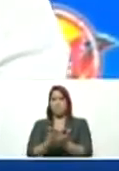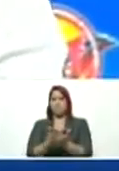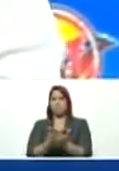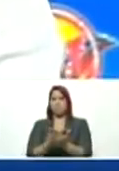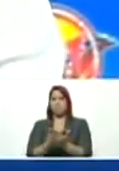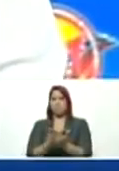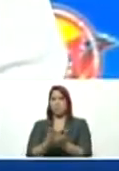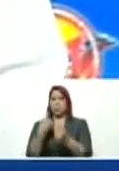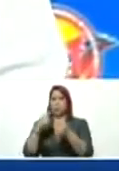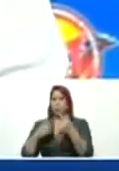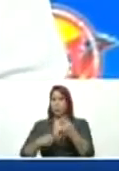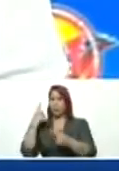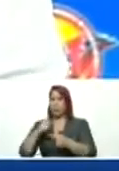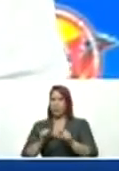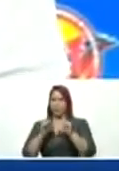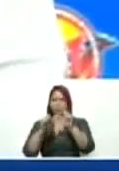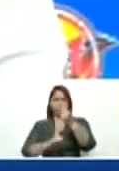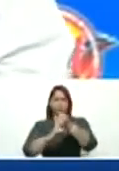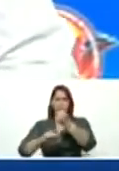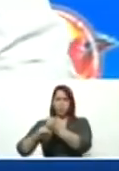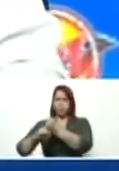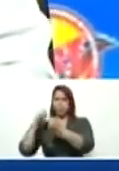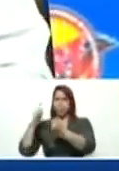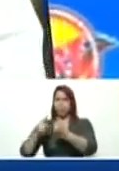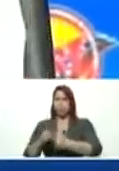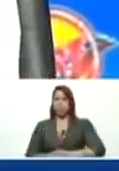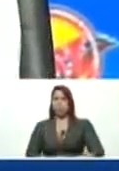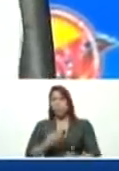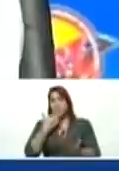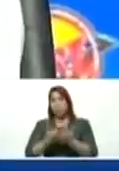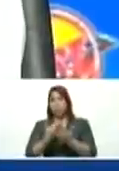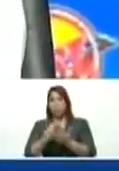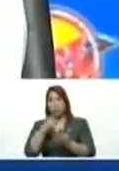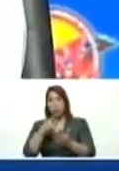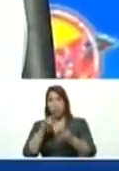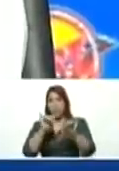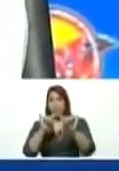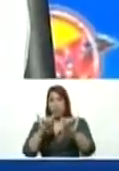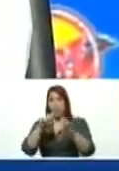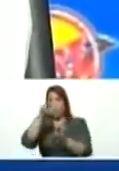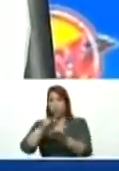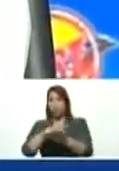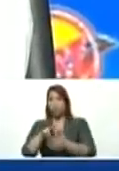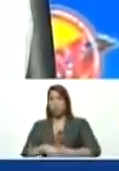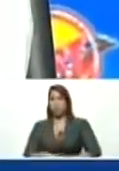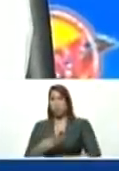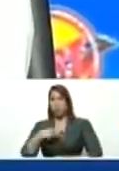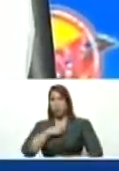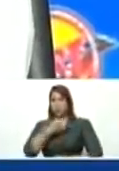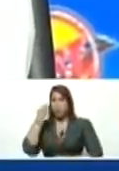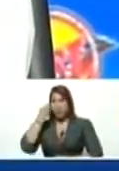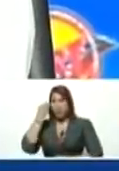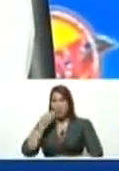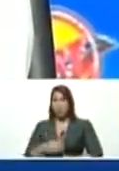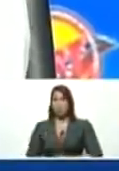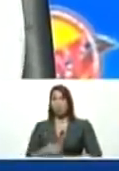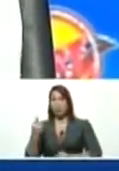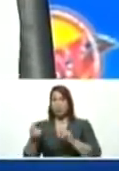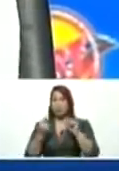cosas que haya en sustentabilidad a ese a esa propuesta que usted ha aprobado nosotros queremos debatir